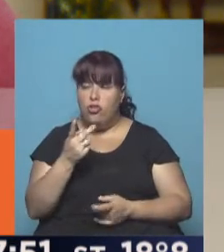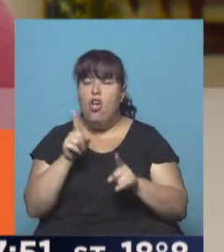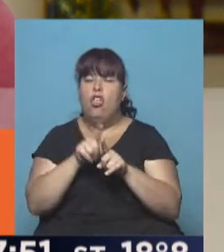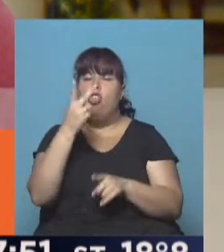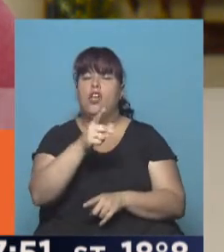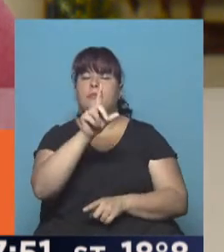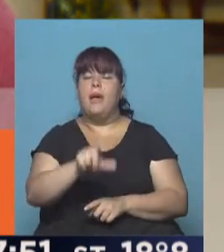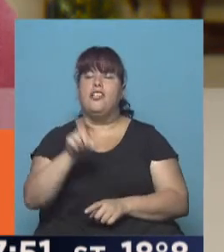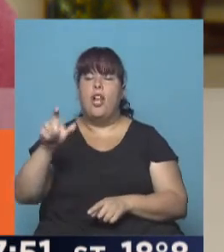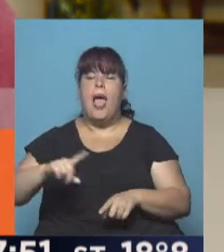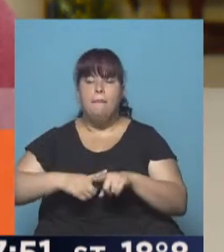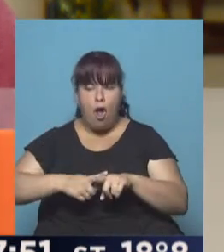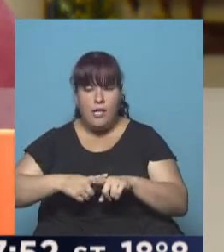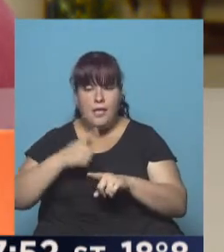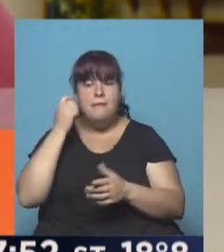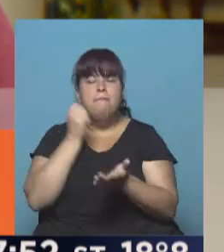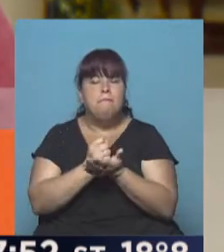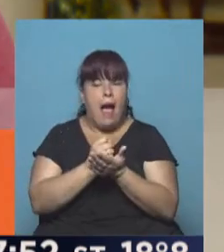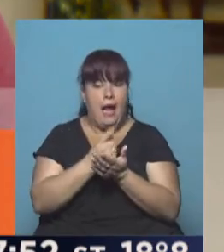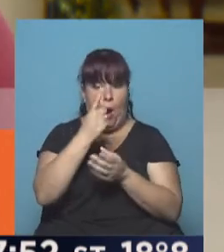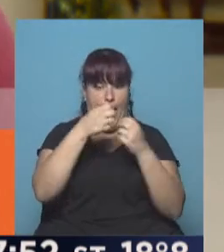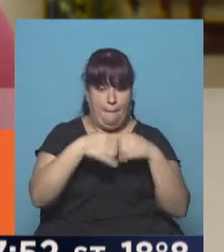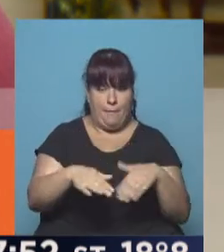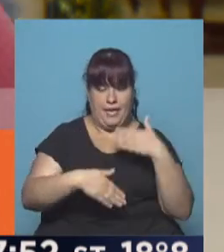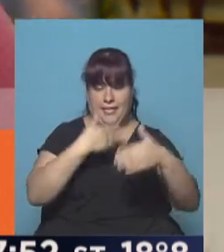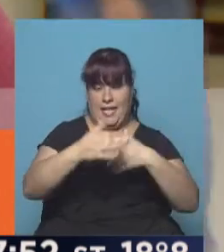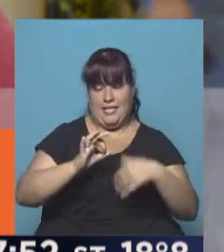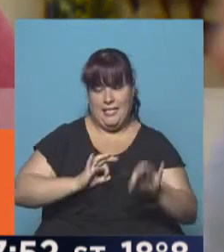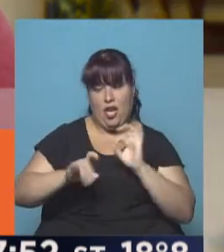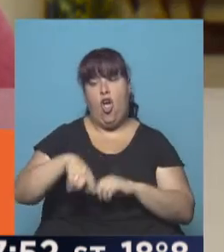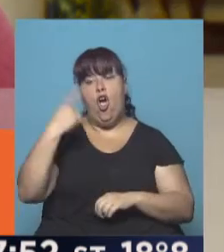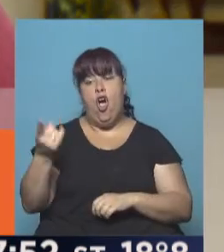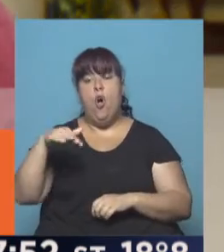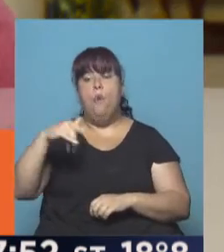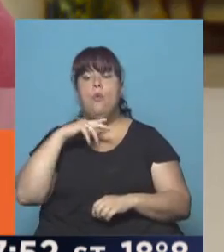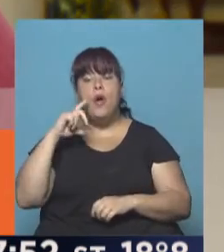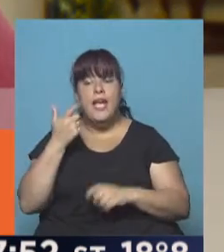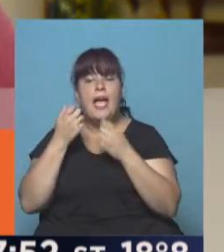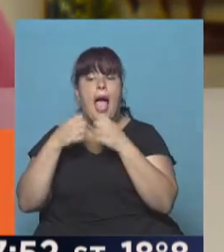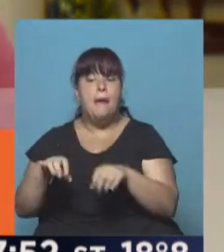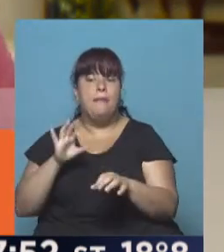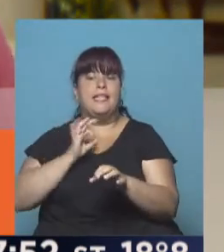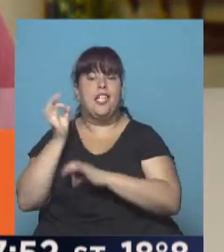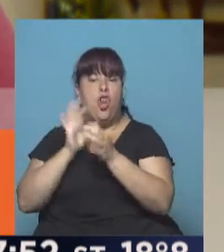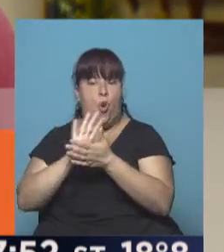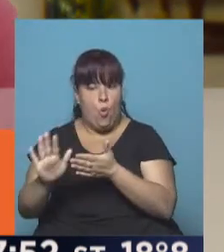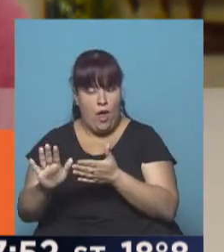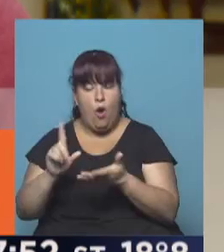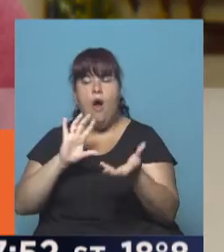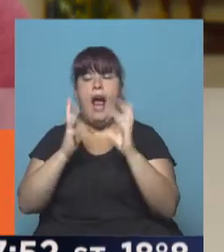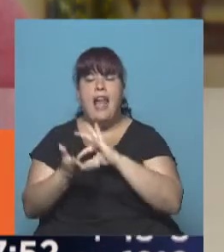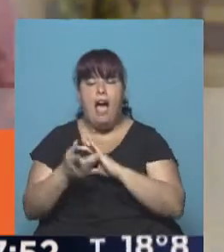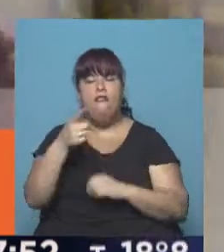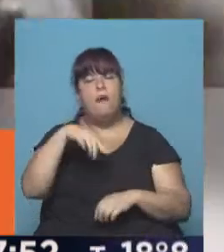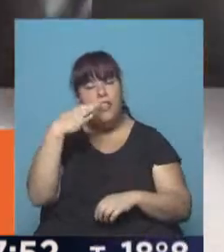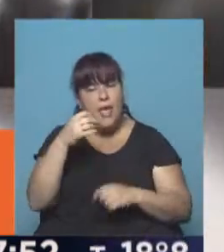dos personalidades políticas que marcaron, uno el comienzo del siglo y el otro, Mujica, el comienzo del nuevo siglo, un modelo en el